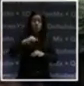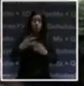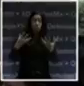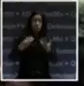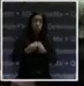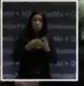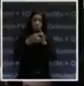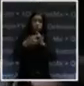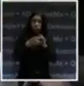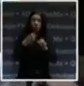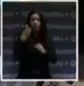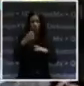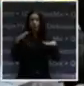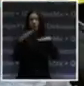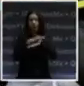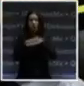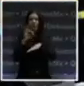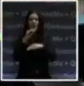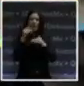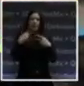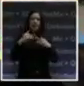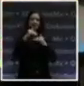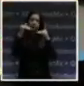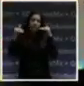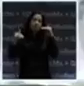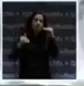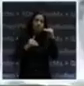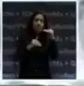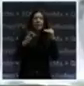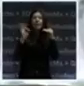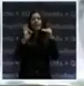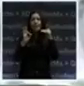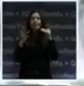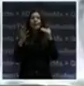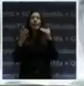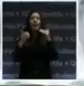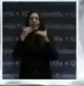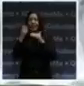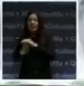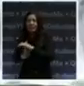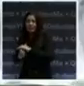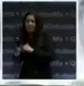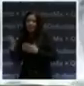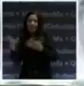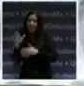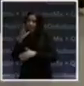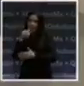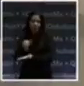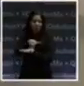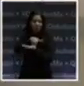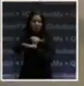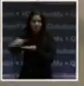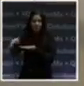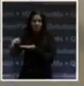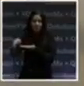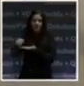rubro, las cosas van a cambiar. Y ya los que están abajo y de alguna manera se prestaron para alguna situación de mordida, no lo van a poder hacer más, porque va de la